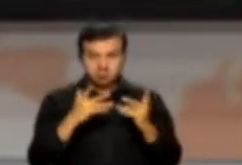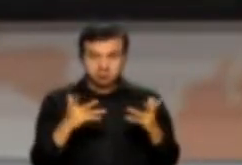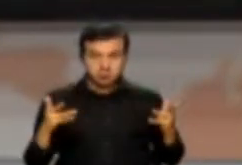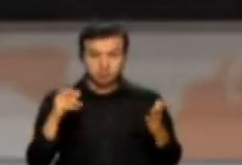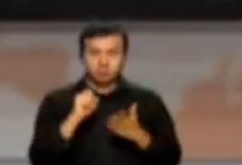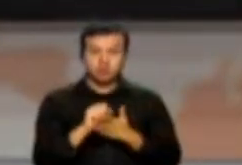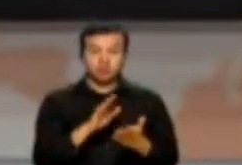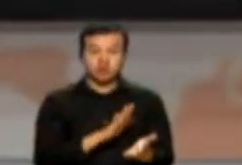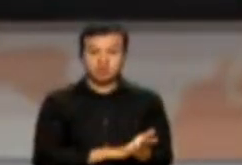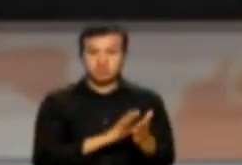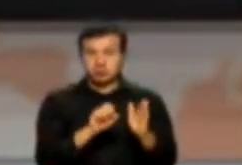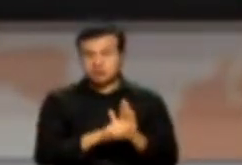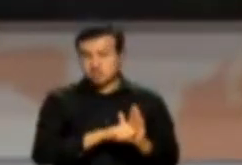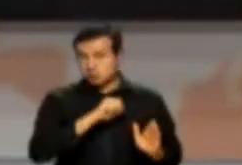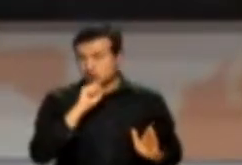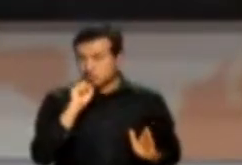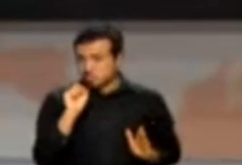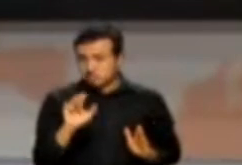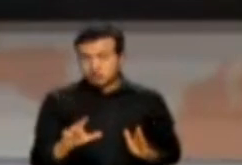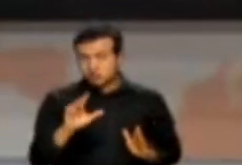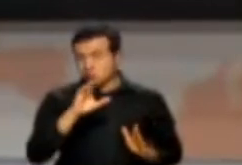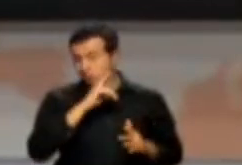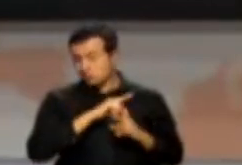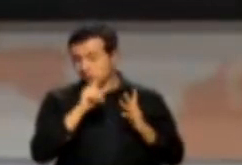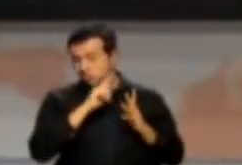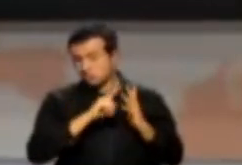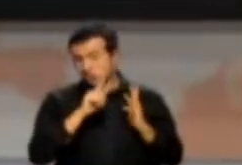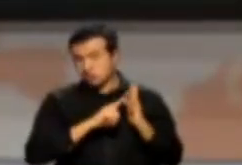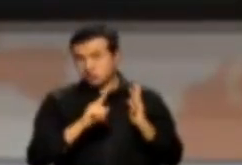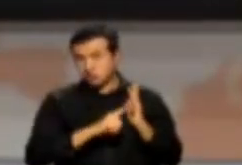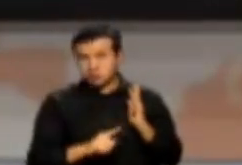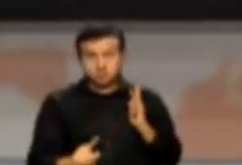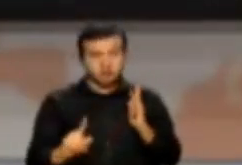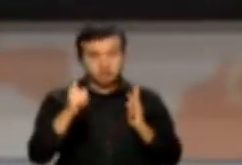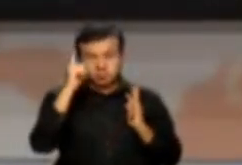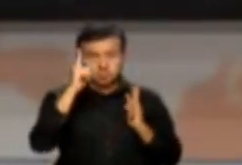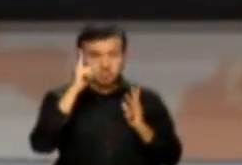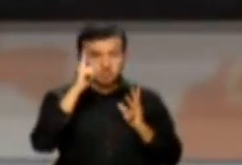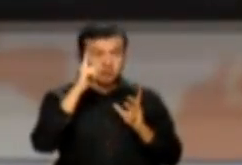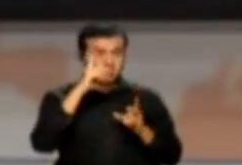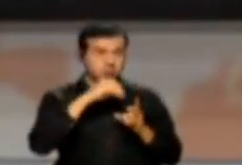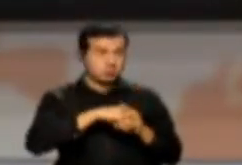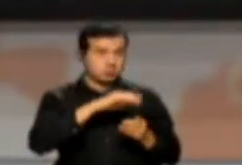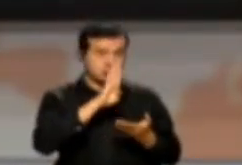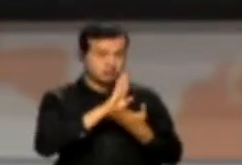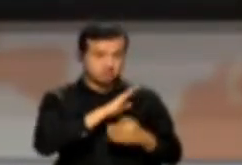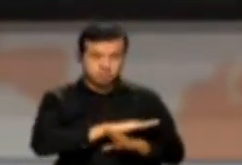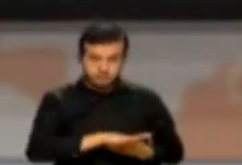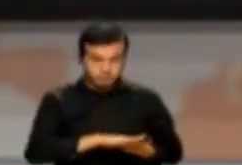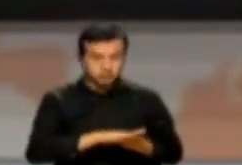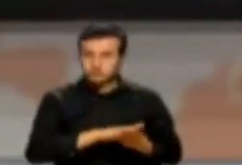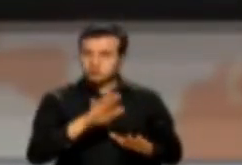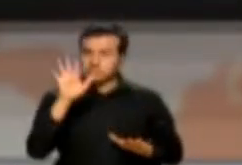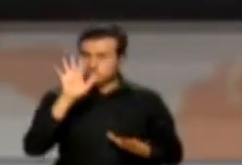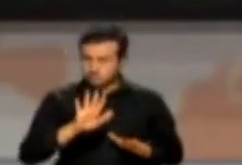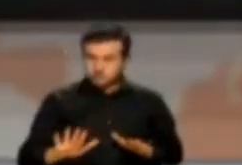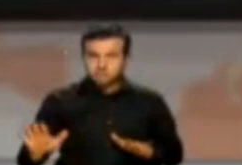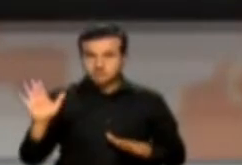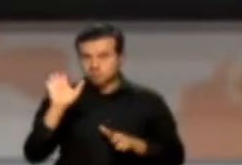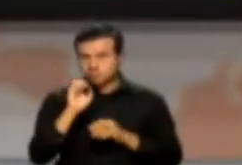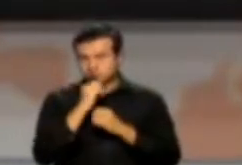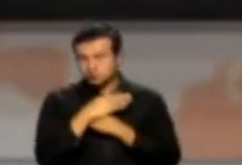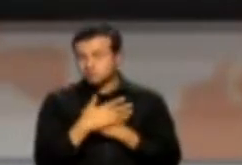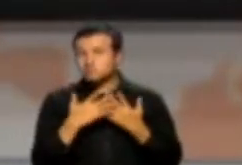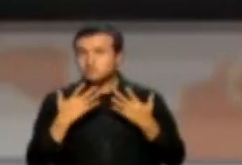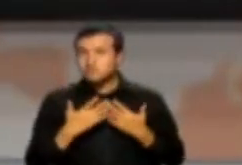programas de trasplante de de todos los tipos de trasplantes no son solamente para el ies son para todos los ecuatorianos porque